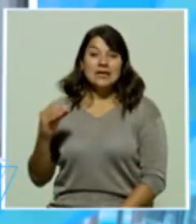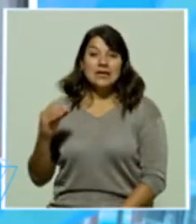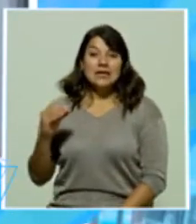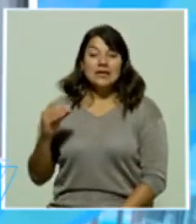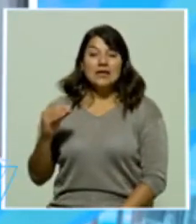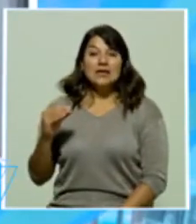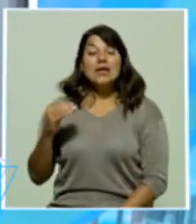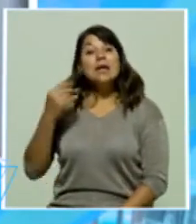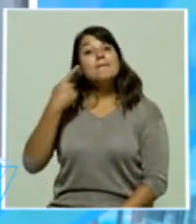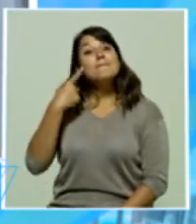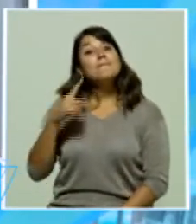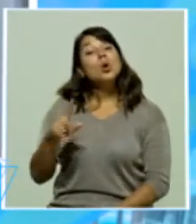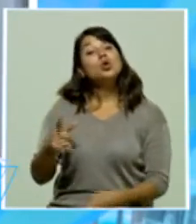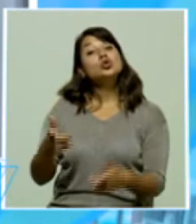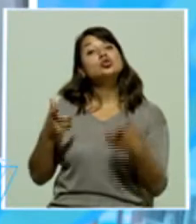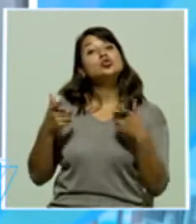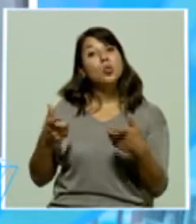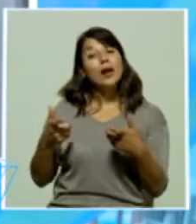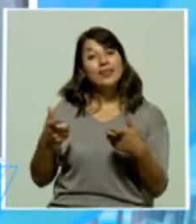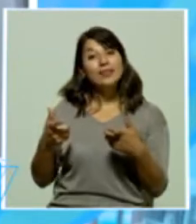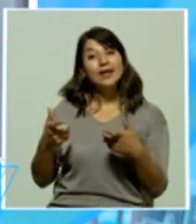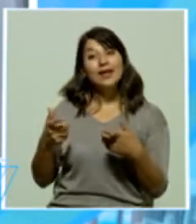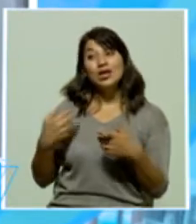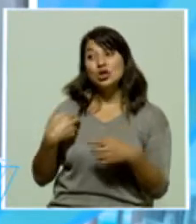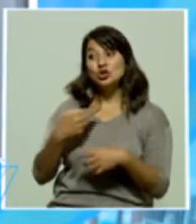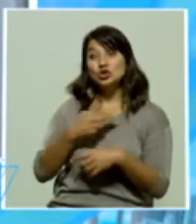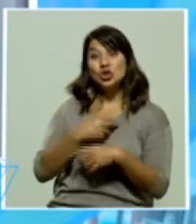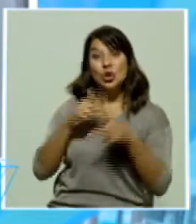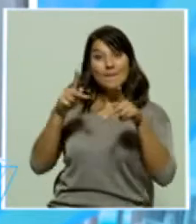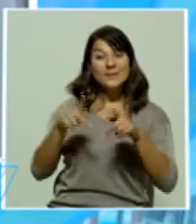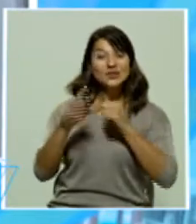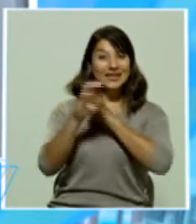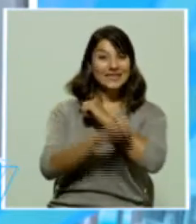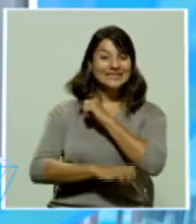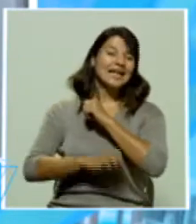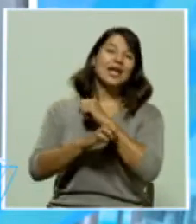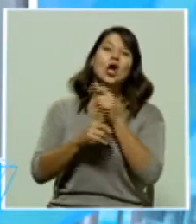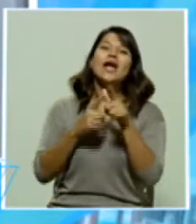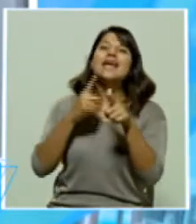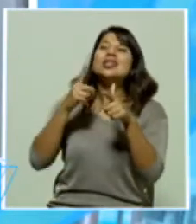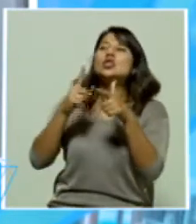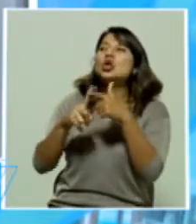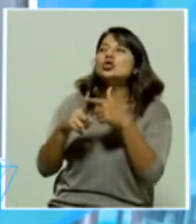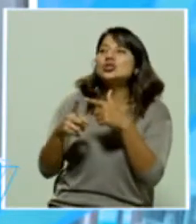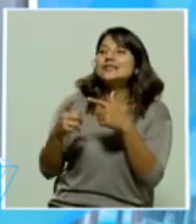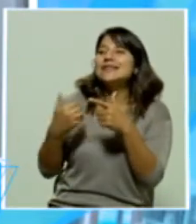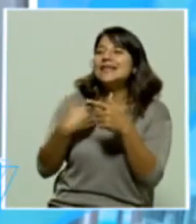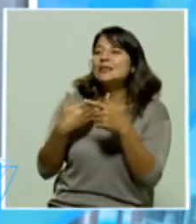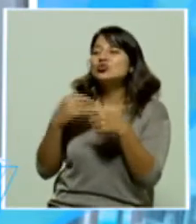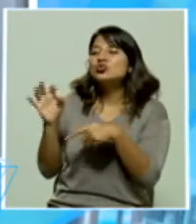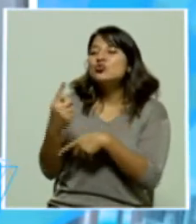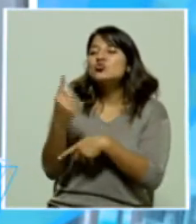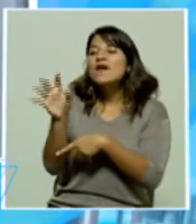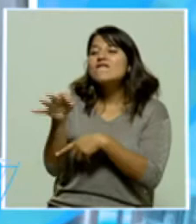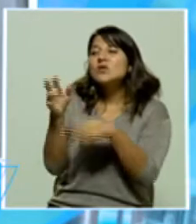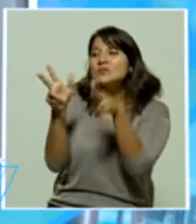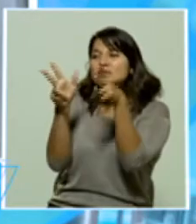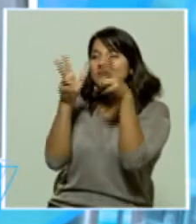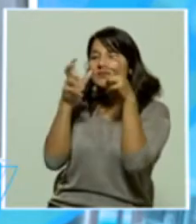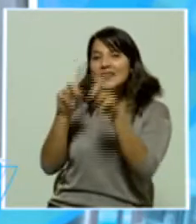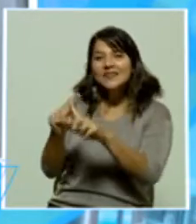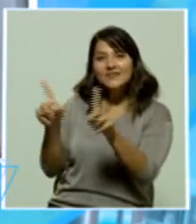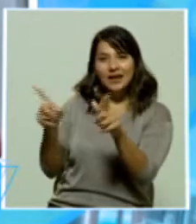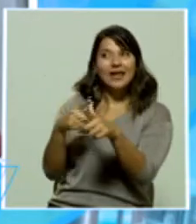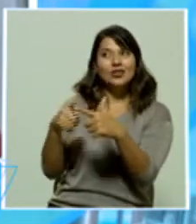y por suerte, al ser extranjeros y tener una mirada muy distinta,